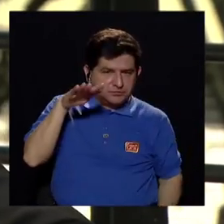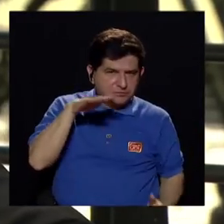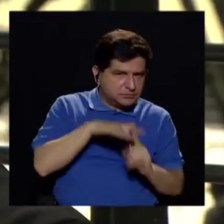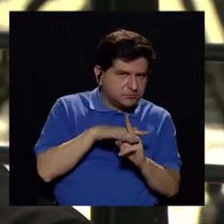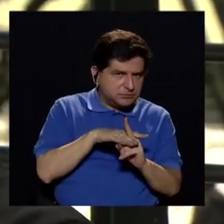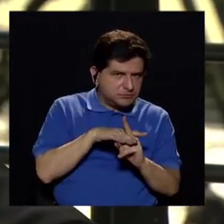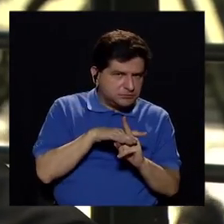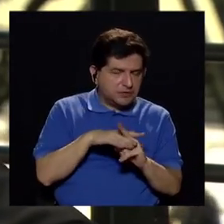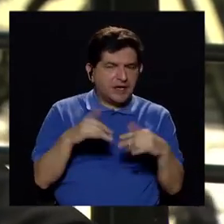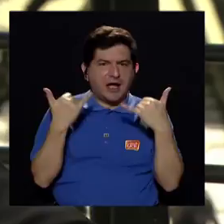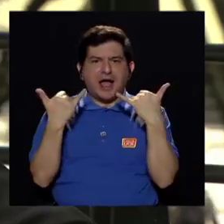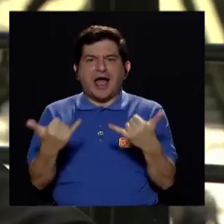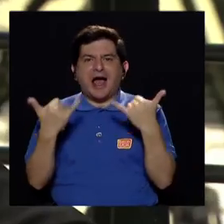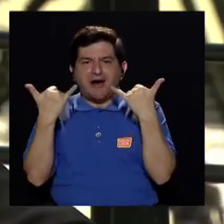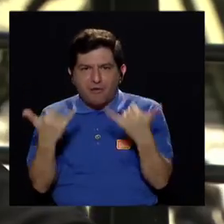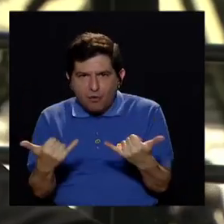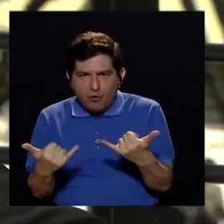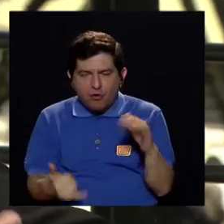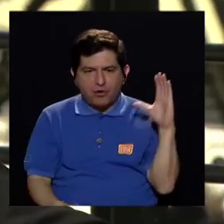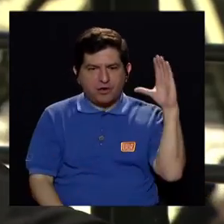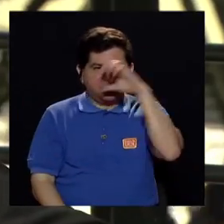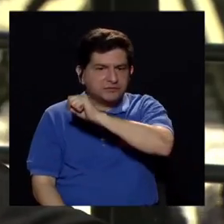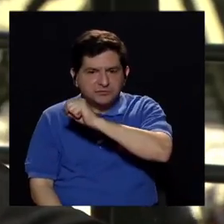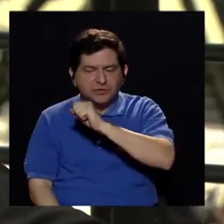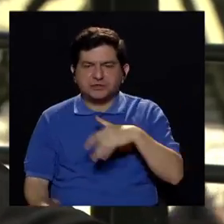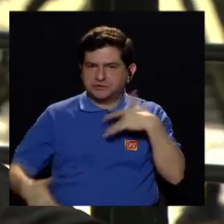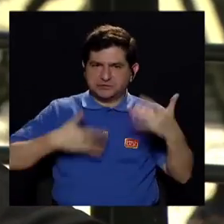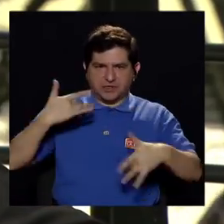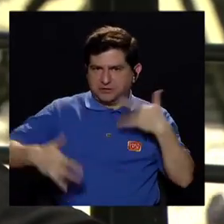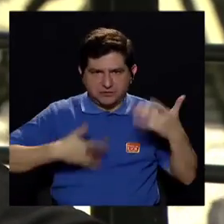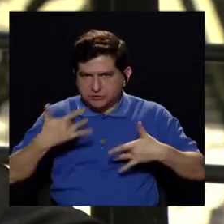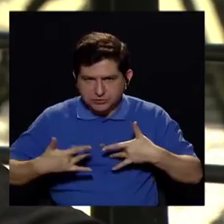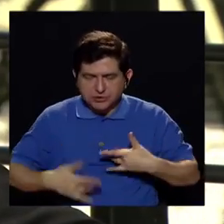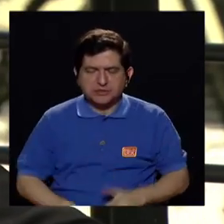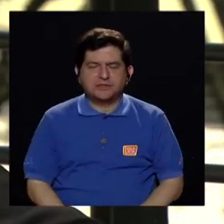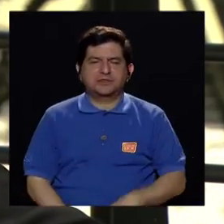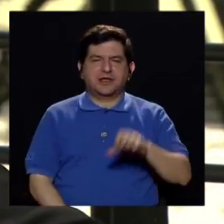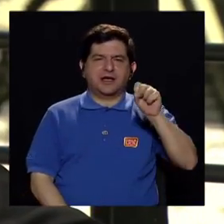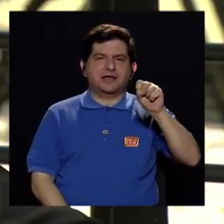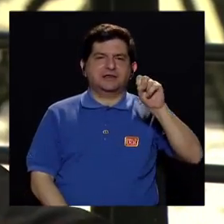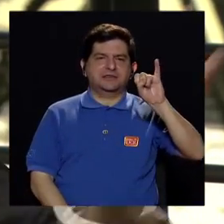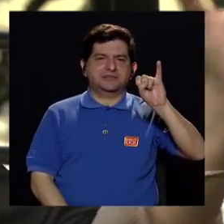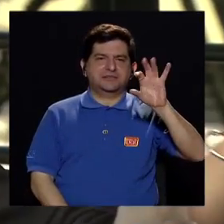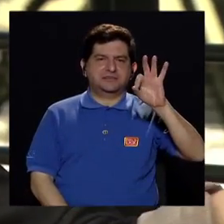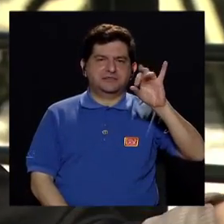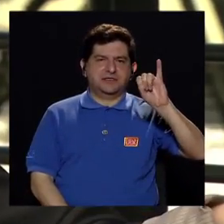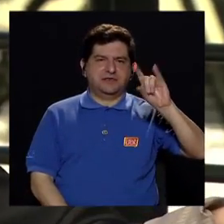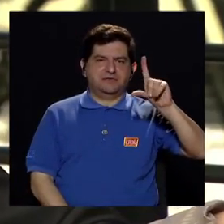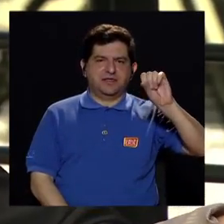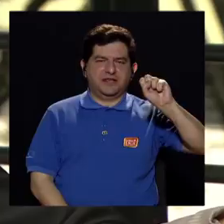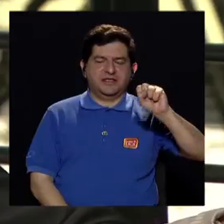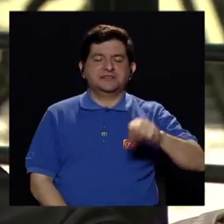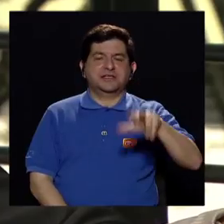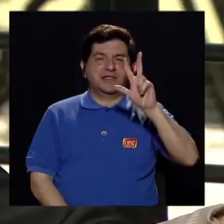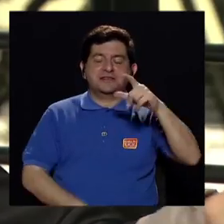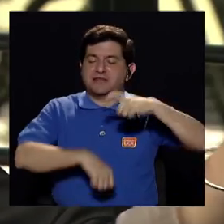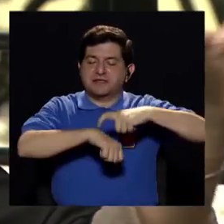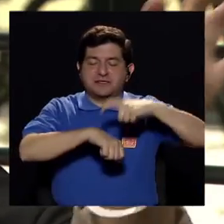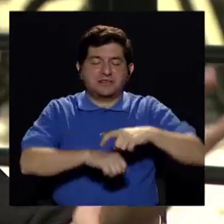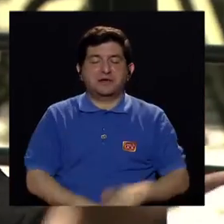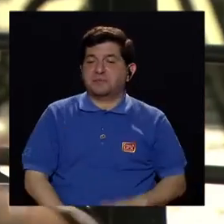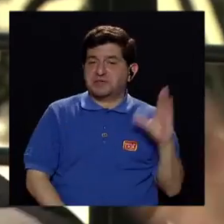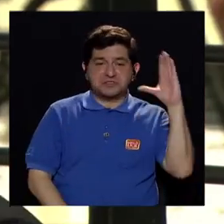esta edad fue que se fueron viendo los síntomas. Por ejemplo, recordemos que el sífilis tiene tres etapas, entonces sí, tal vez no me di cuenta de la